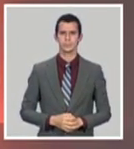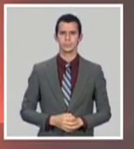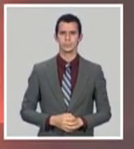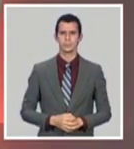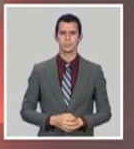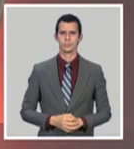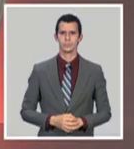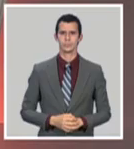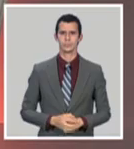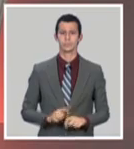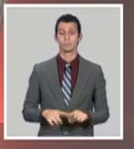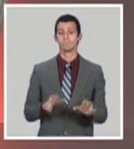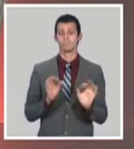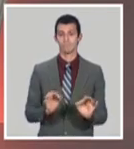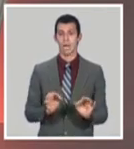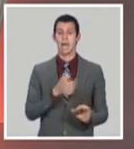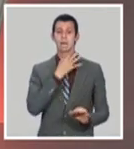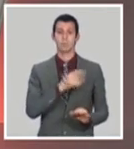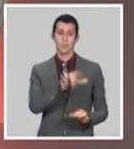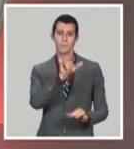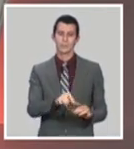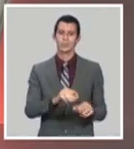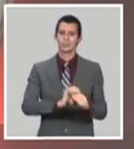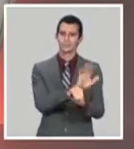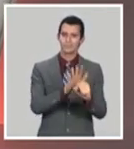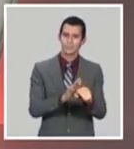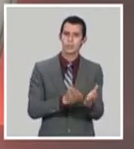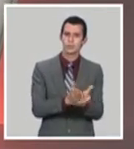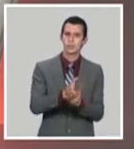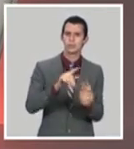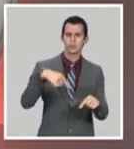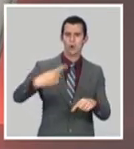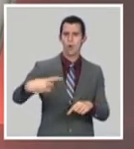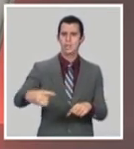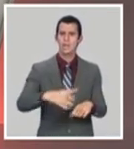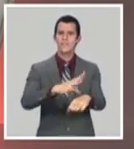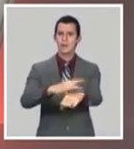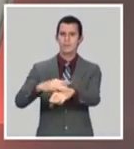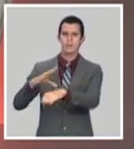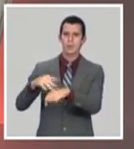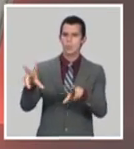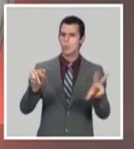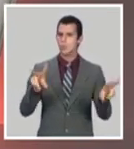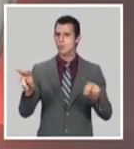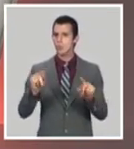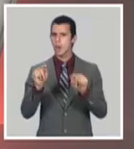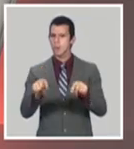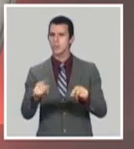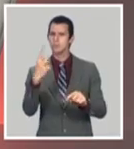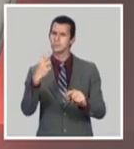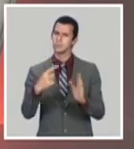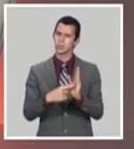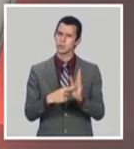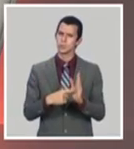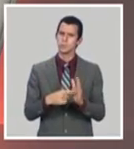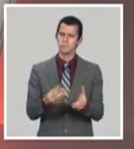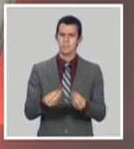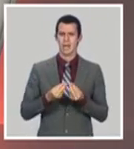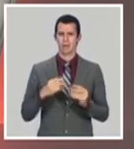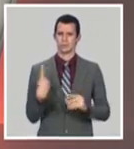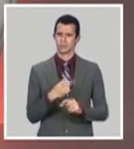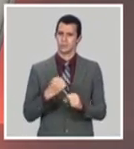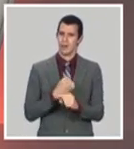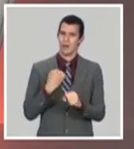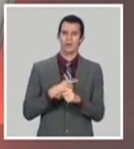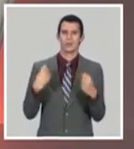riesgo es mayor a partir de la susceptibilidad de los individuos, y de ahí ratificar la importancia del cuidado. Y